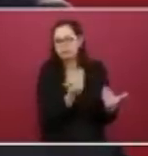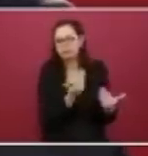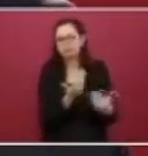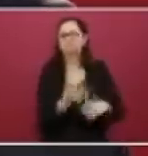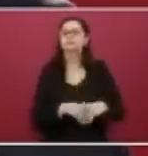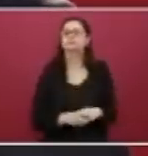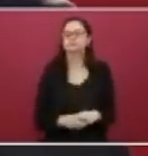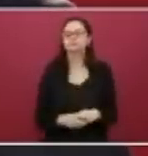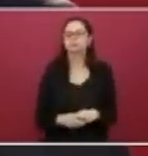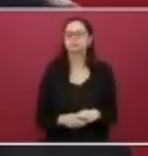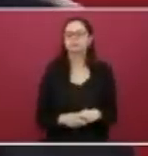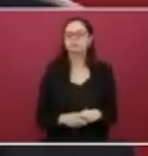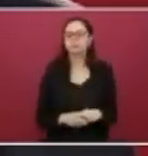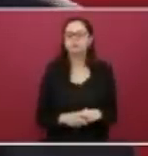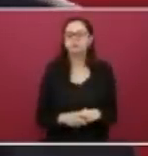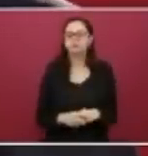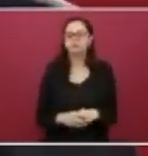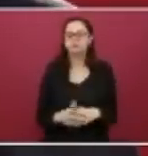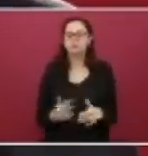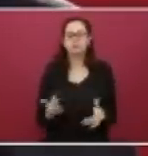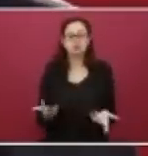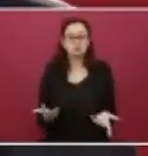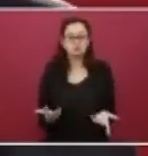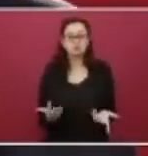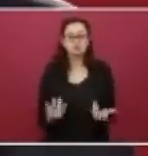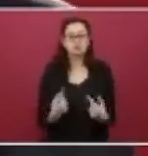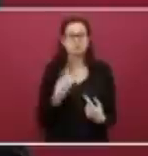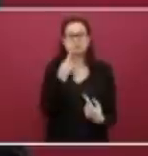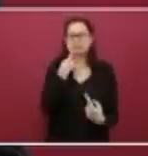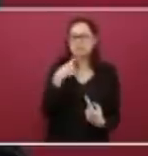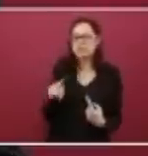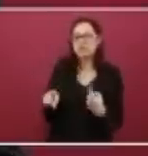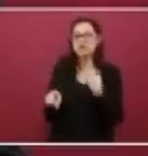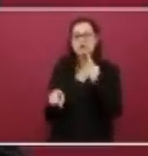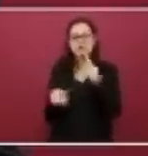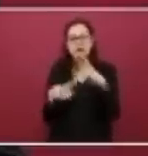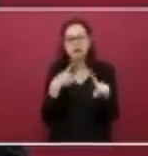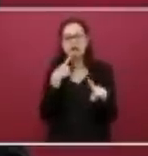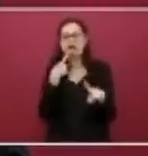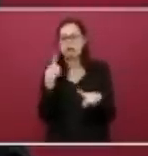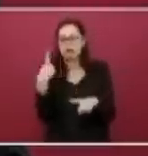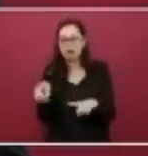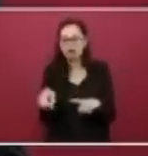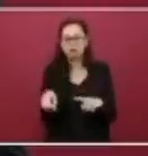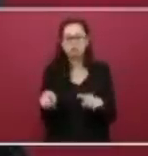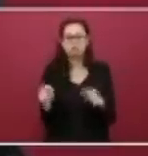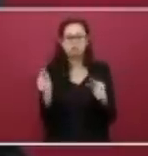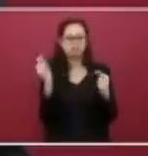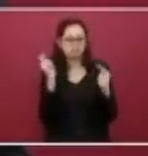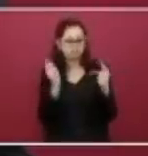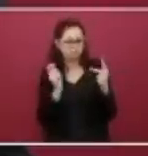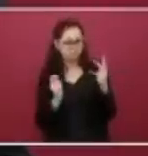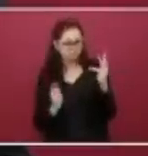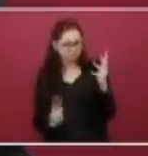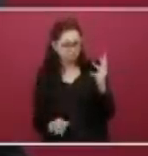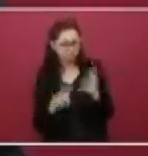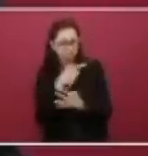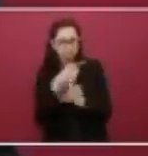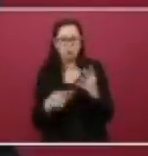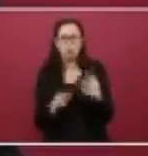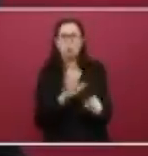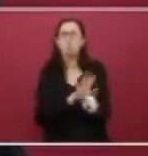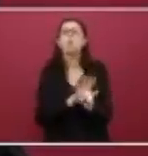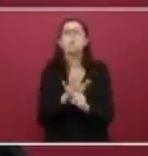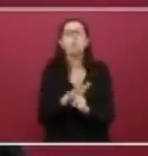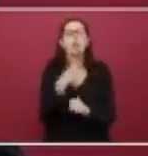caso las quejas han sido fundadas al extremo de que han reprimido de que han metido